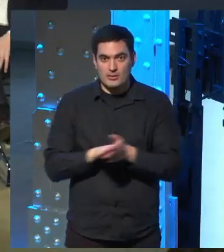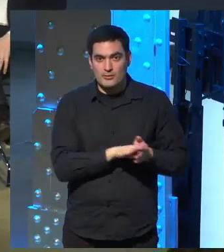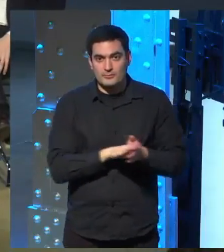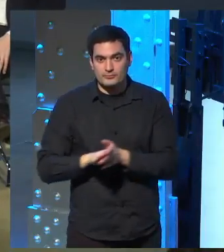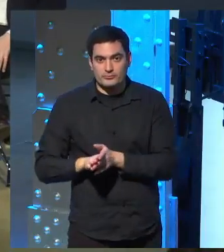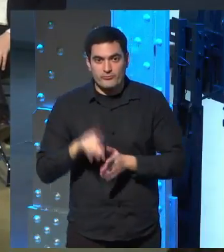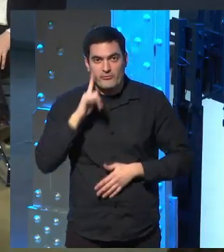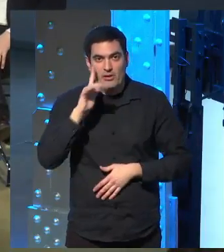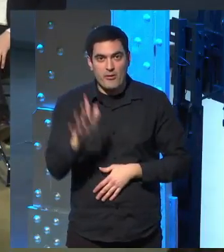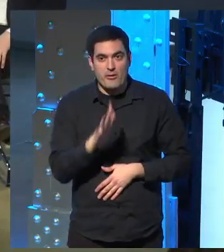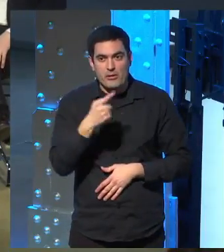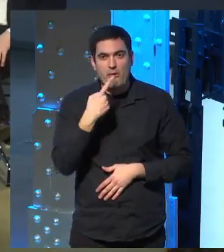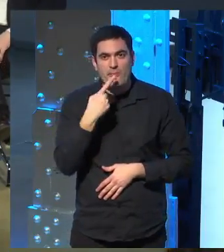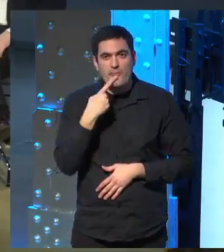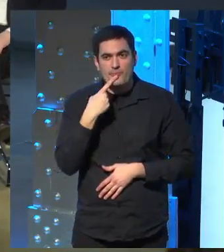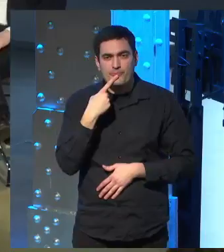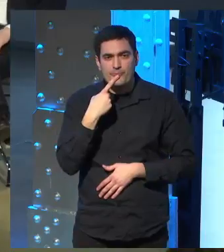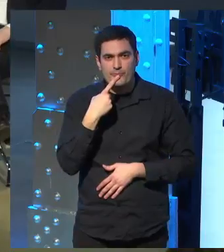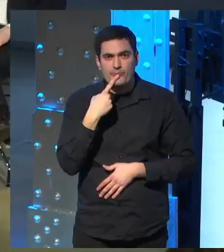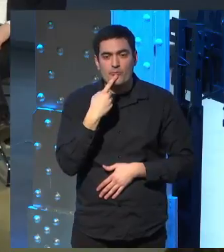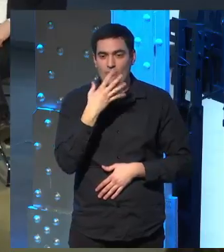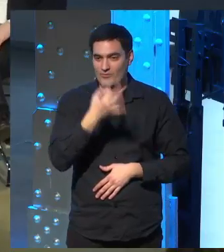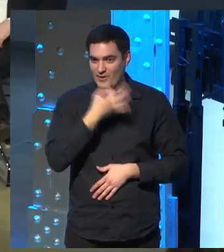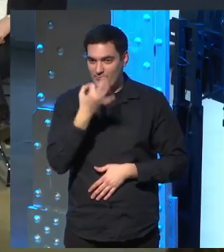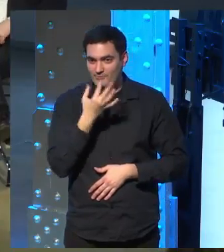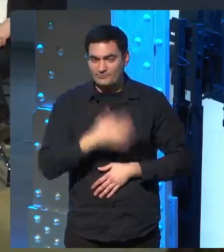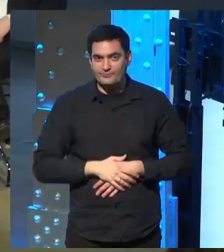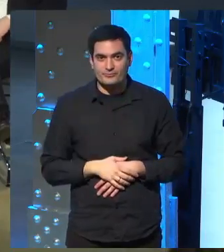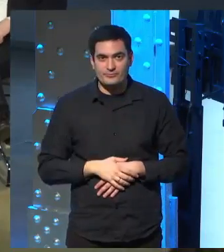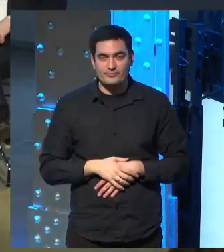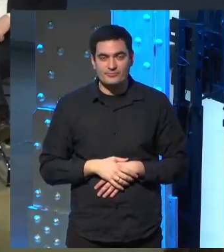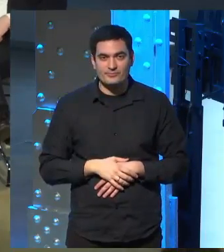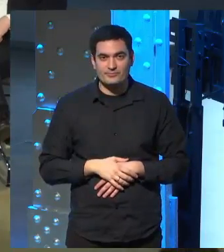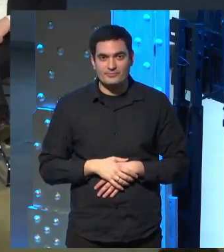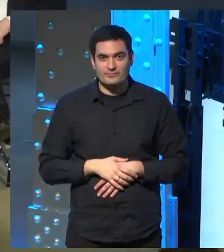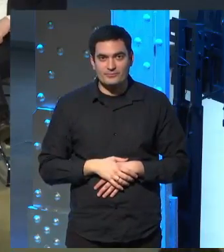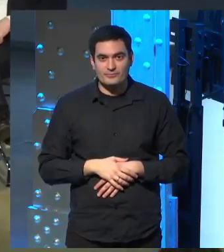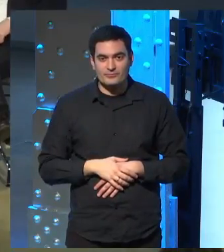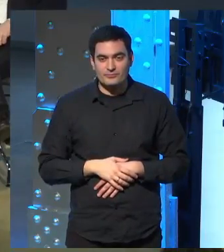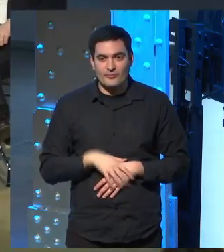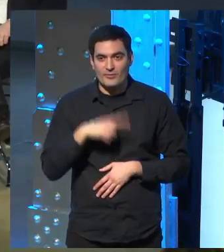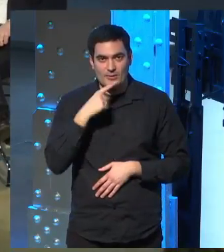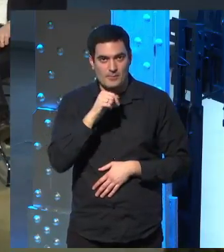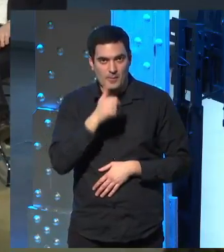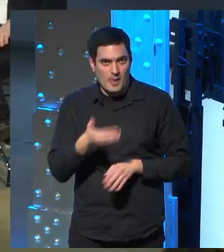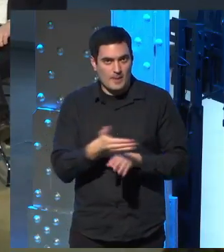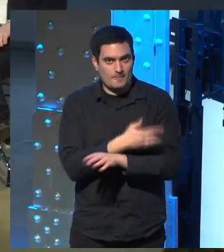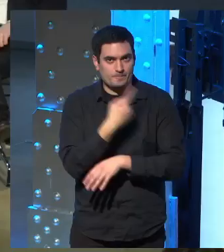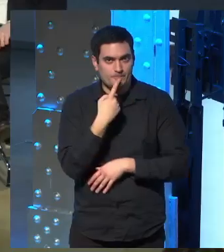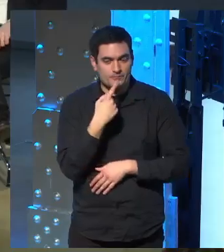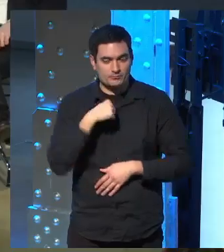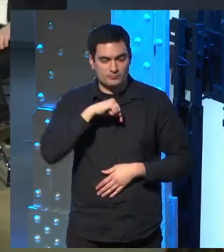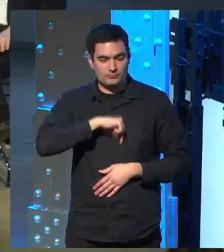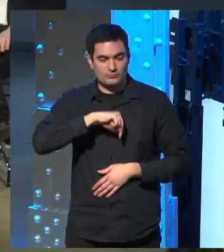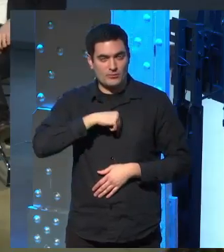Pablo, que diga lo que le parece a él. ¿Tú qué dices, Pablo? Sí, bueno, buenas tardes a todos. Y antes de decir nada, que es un